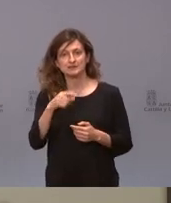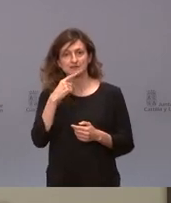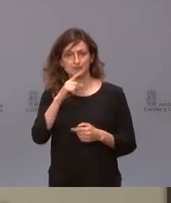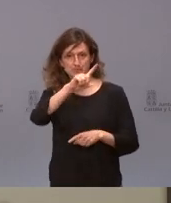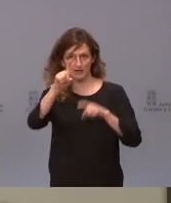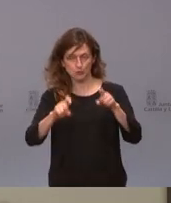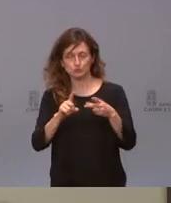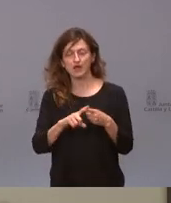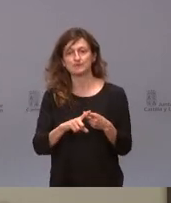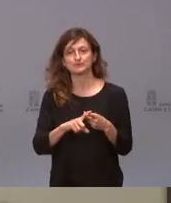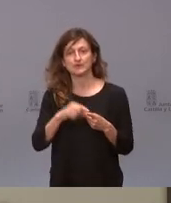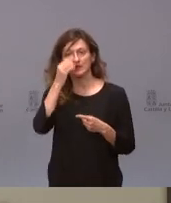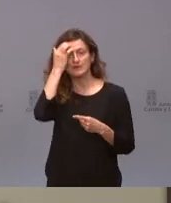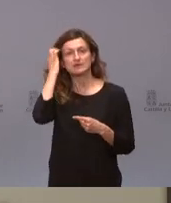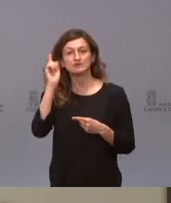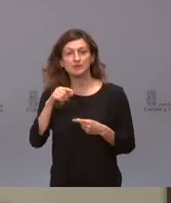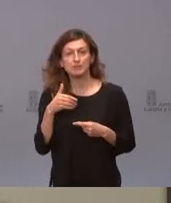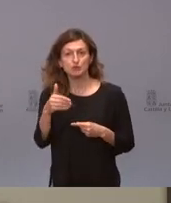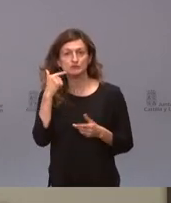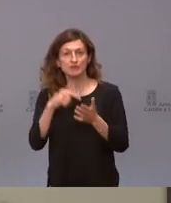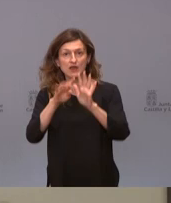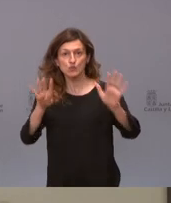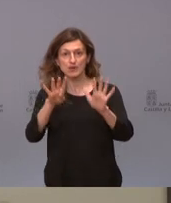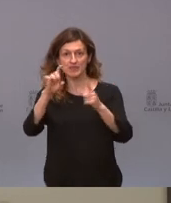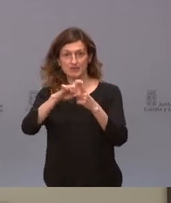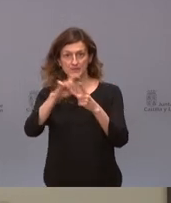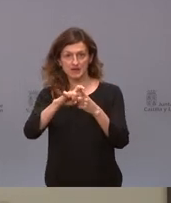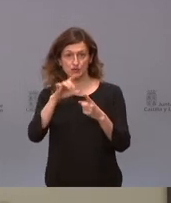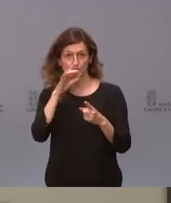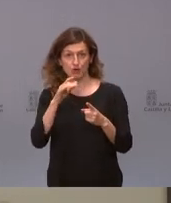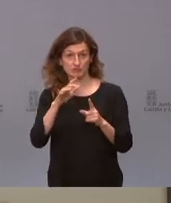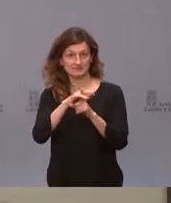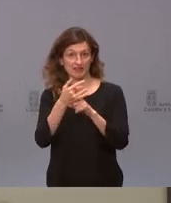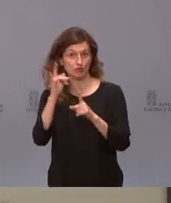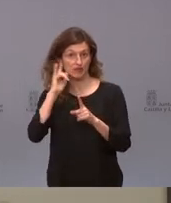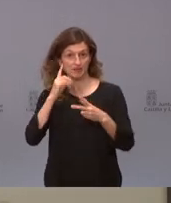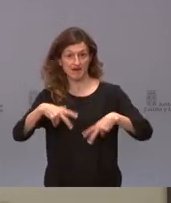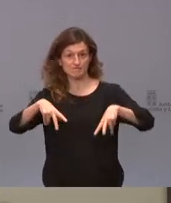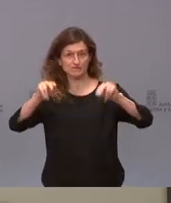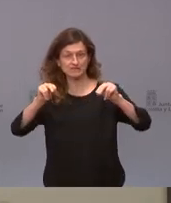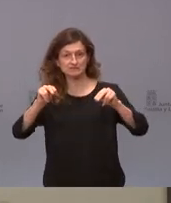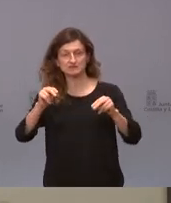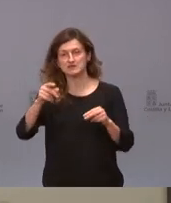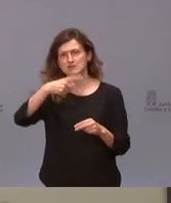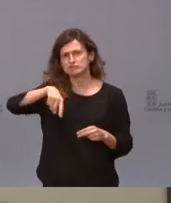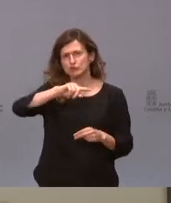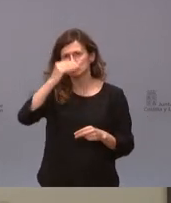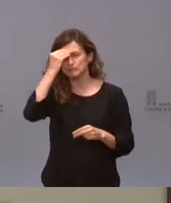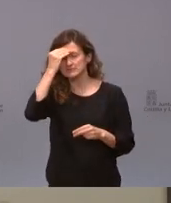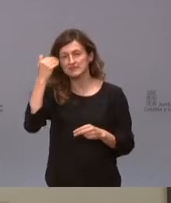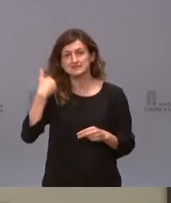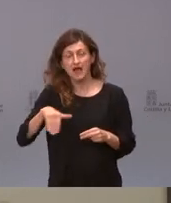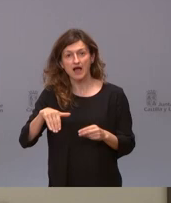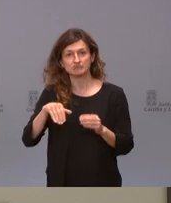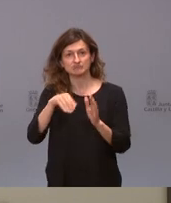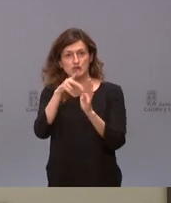en previsión del próximo día 9 de mayo con el levantamiento del estado alarma qué limitaciones se van a imponer si es que